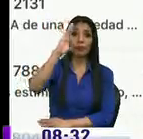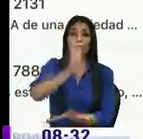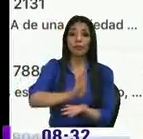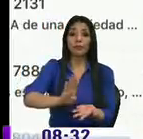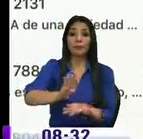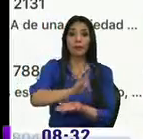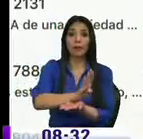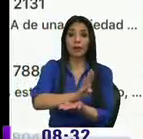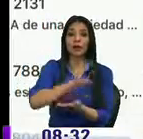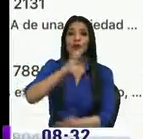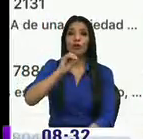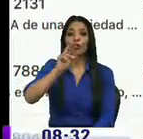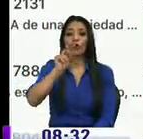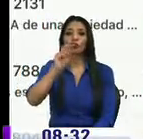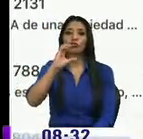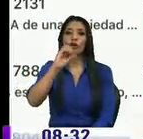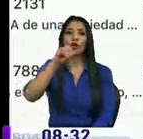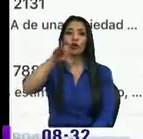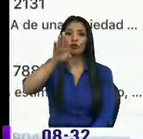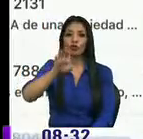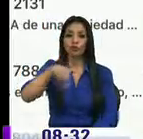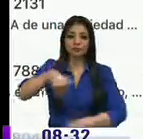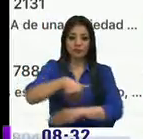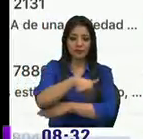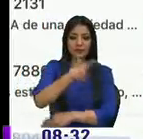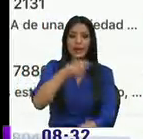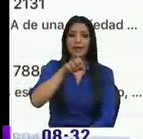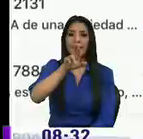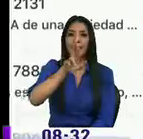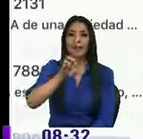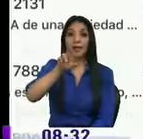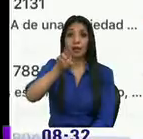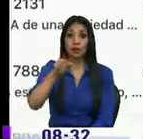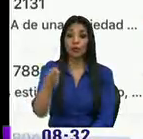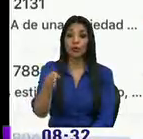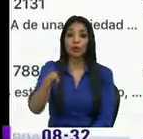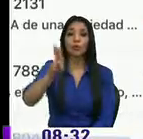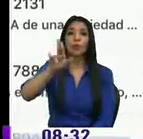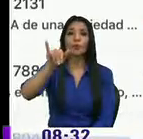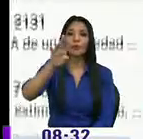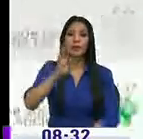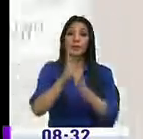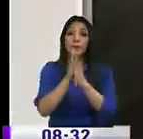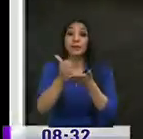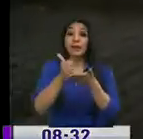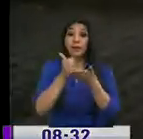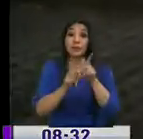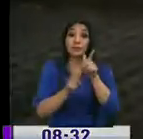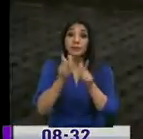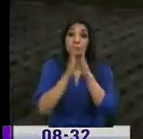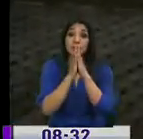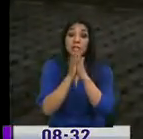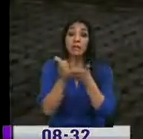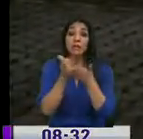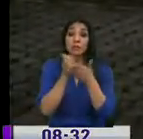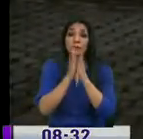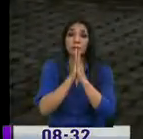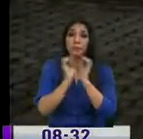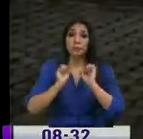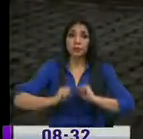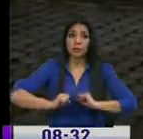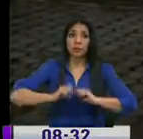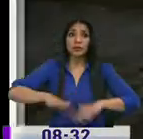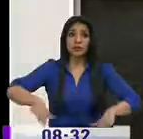barrio San Miguel de Conocoto, calle Jonás Guerrero y José María Urbina. Esperando ayuda, moradores del sector. Miren, esto está